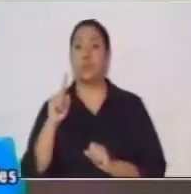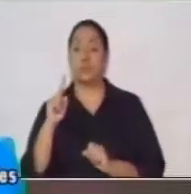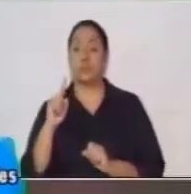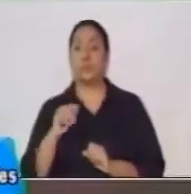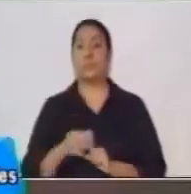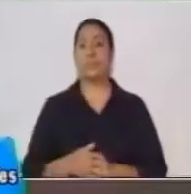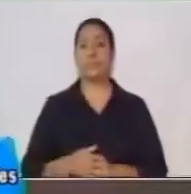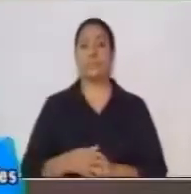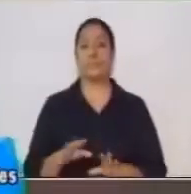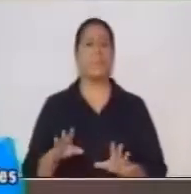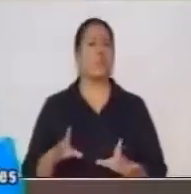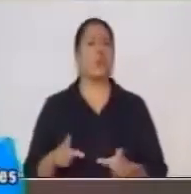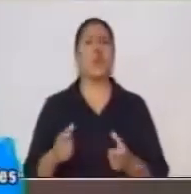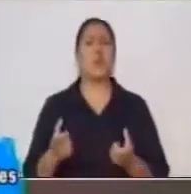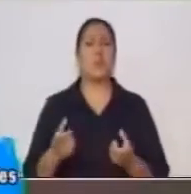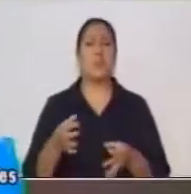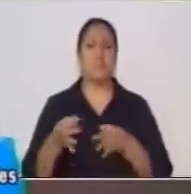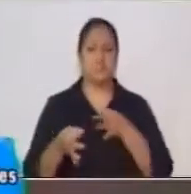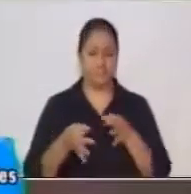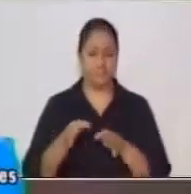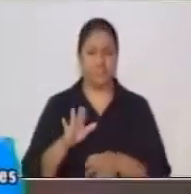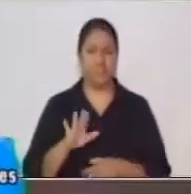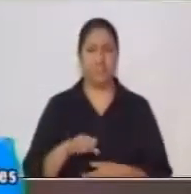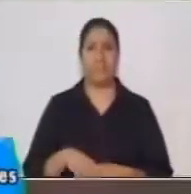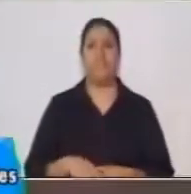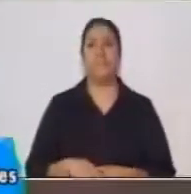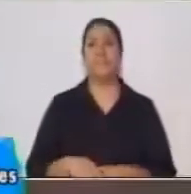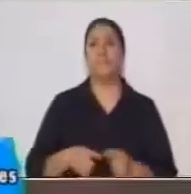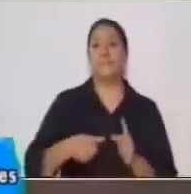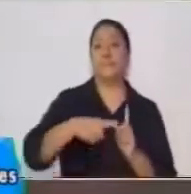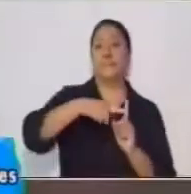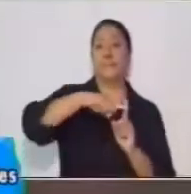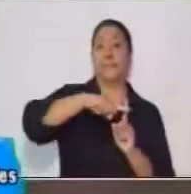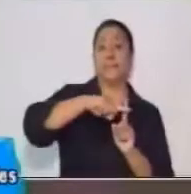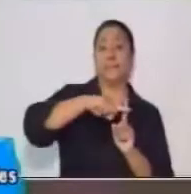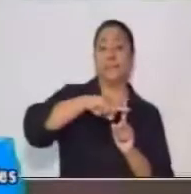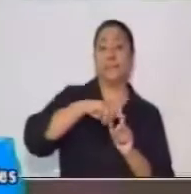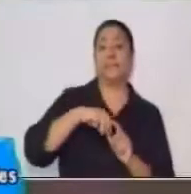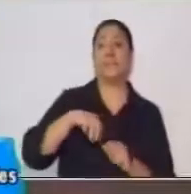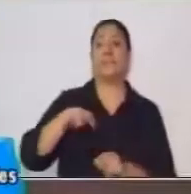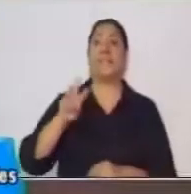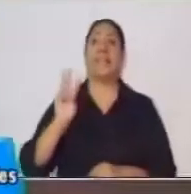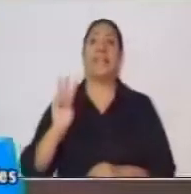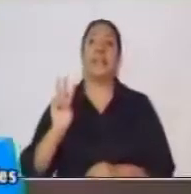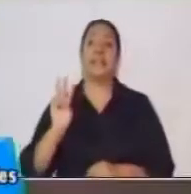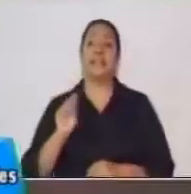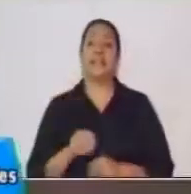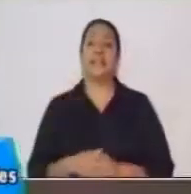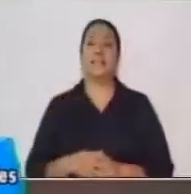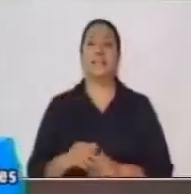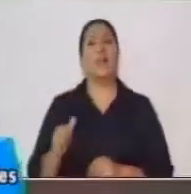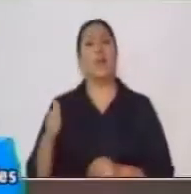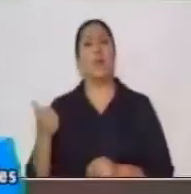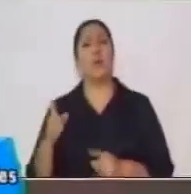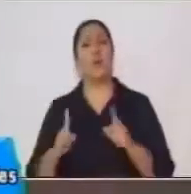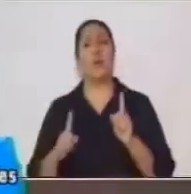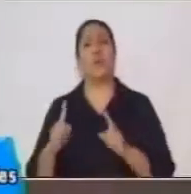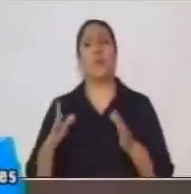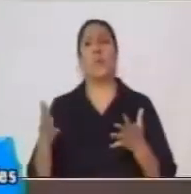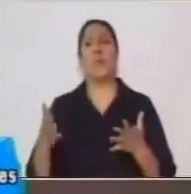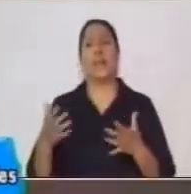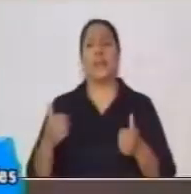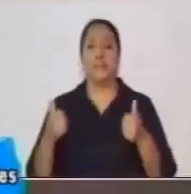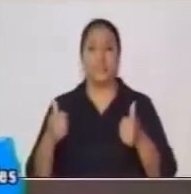Entonces significa que tenemos 3. El siguiente, ¿cuál nos tocaría? Muy bien, te